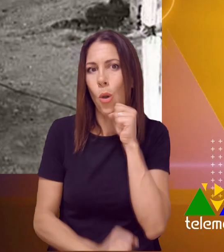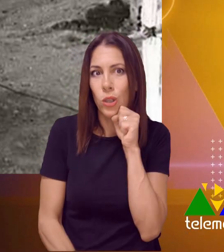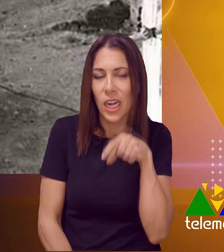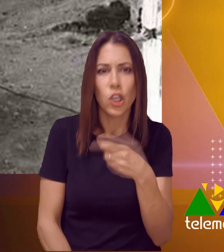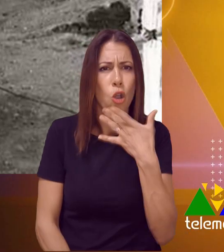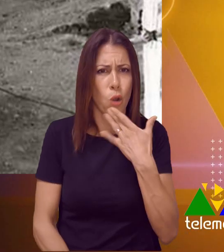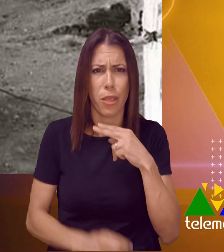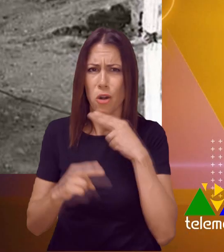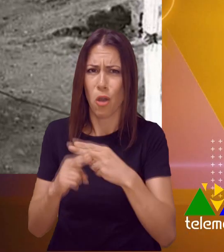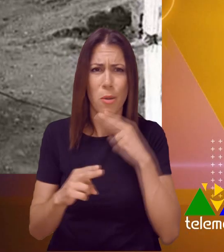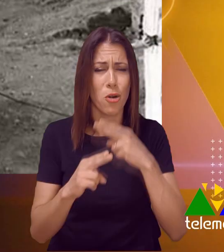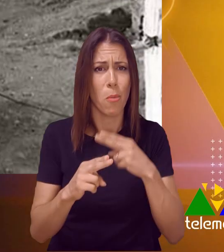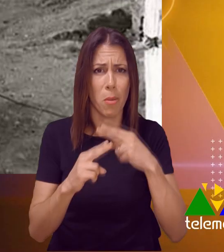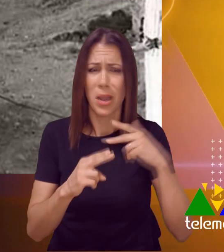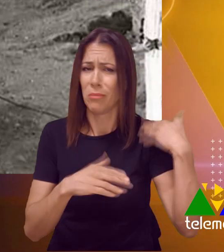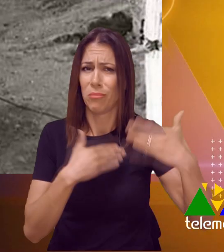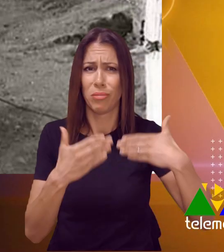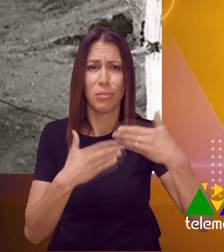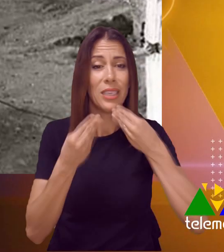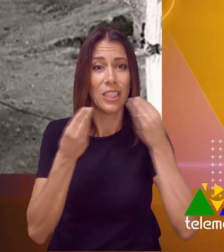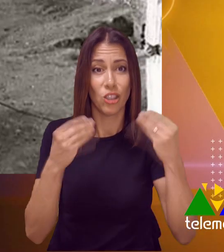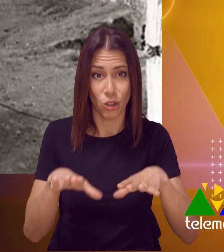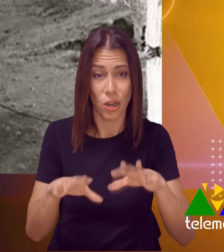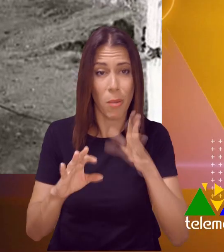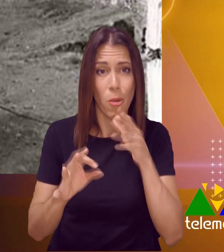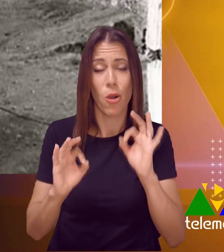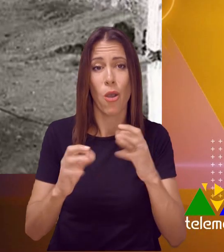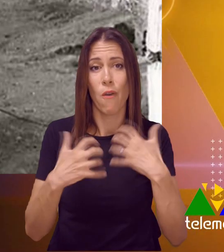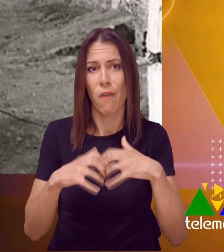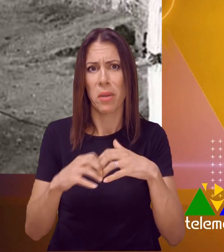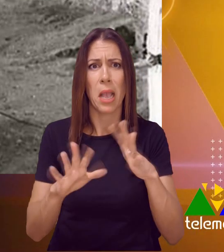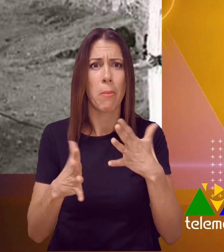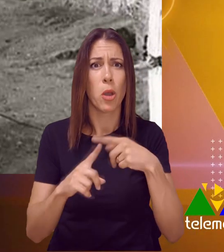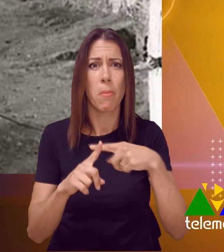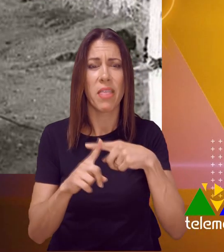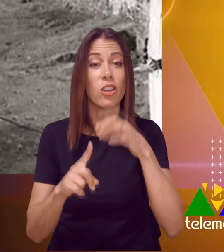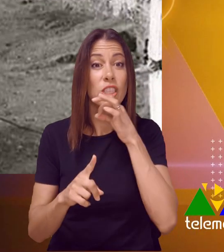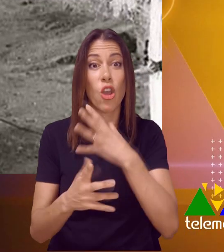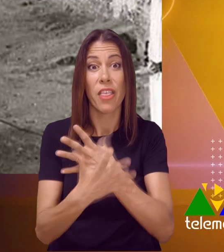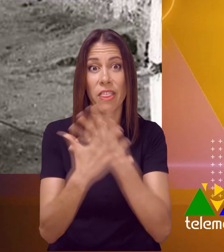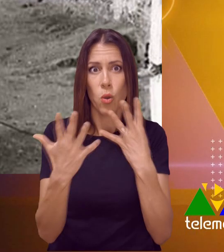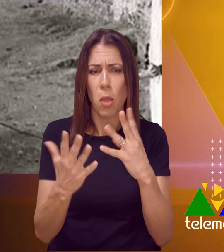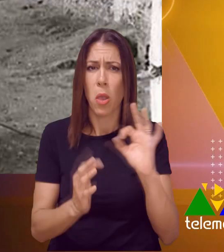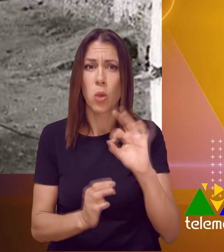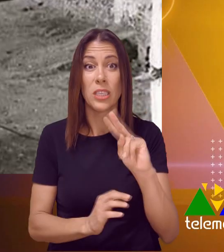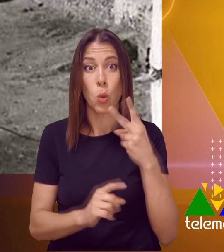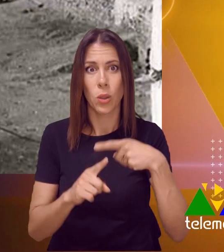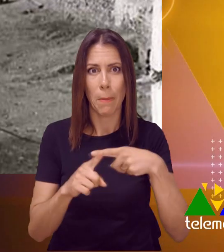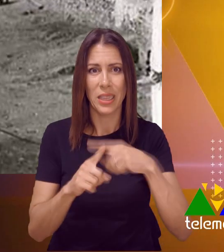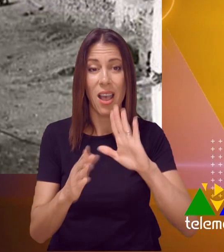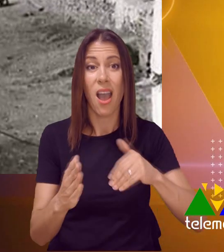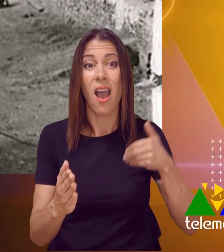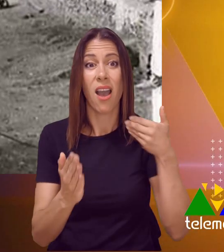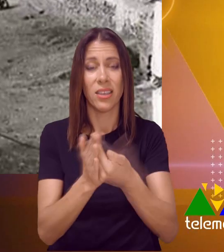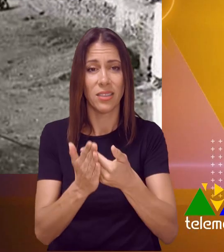con todos estos nombres a lo largo de la historia de la fábrica, que empieza a mediados del siglo XIX, la segunda mitad, y que se va a prolongar hasta